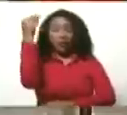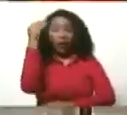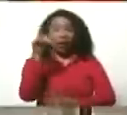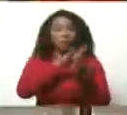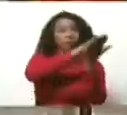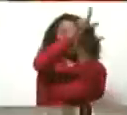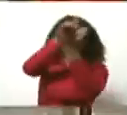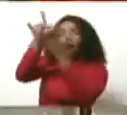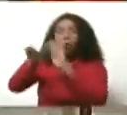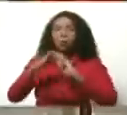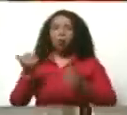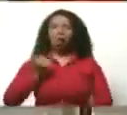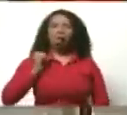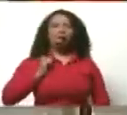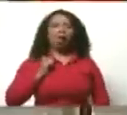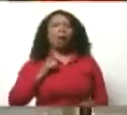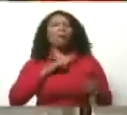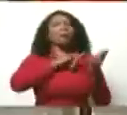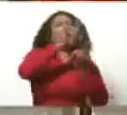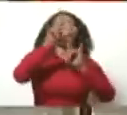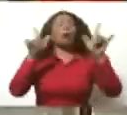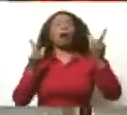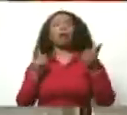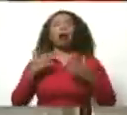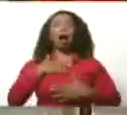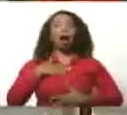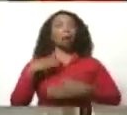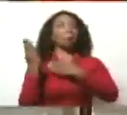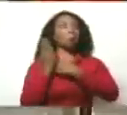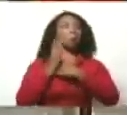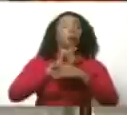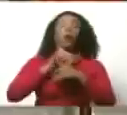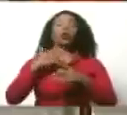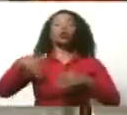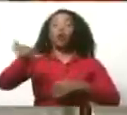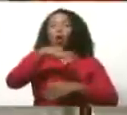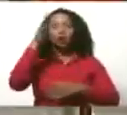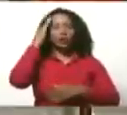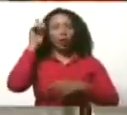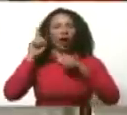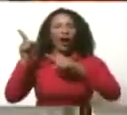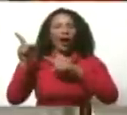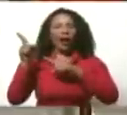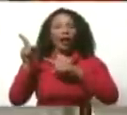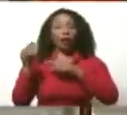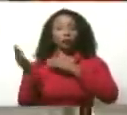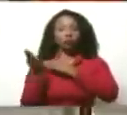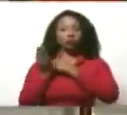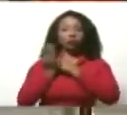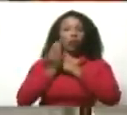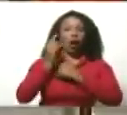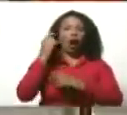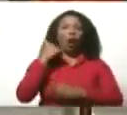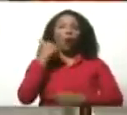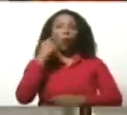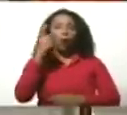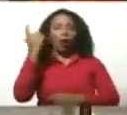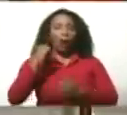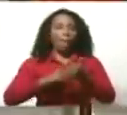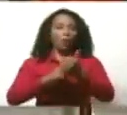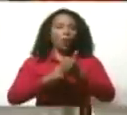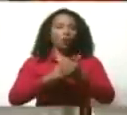mundo como le da la gana, como agente protegido que es, porque todos sabemos que es un agente protegido.